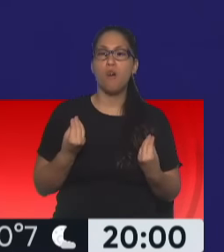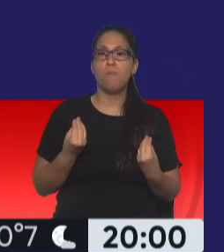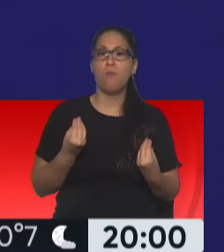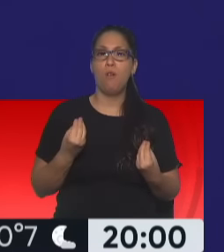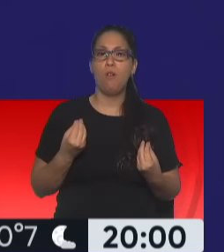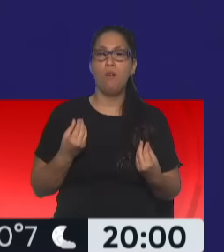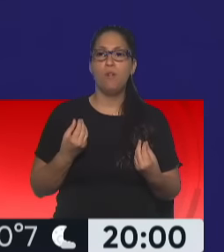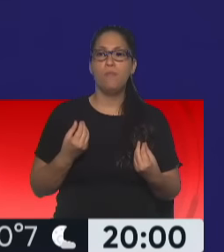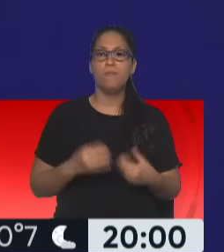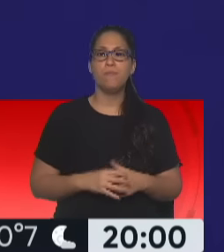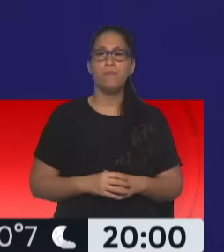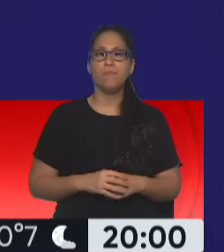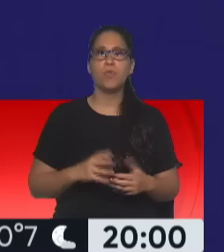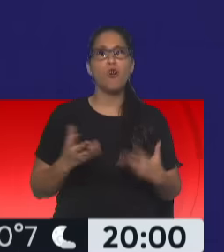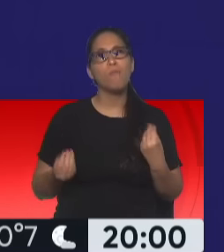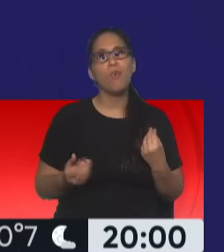el